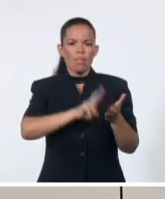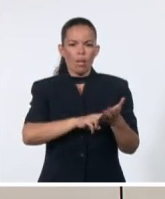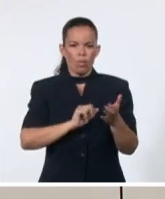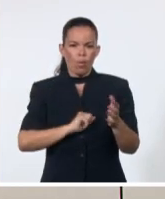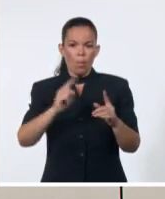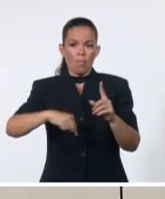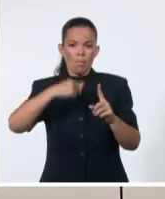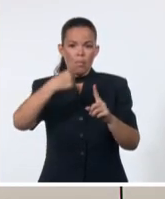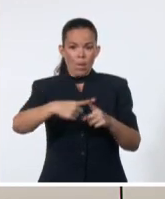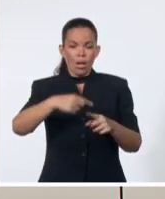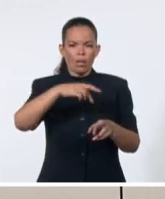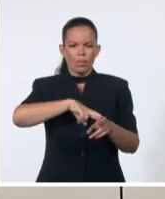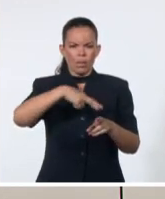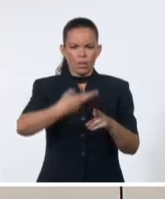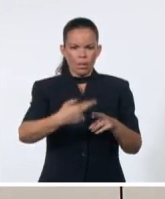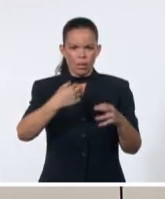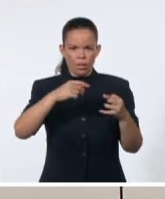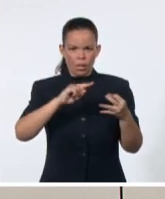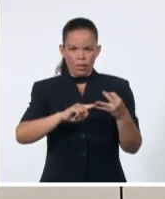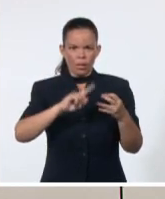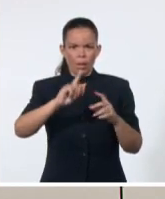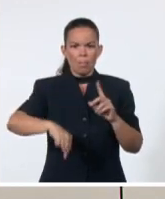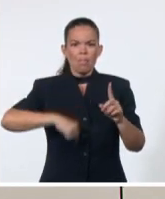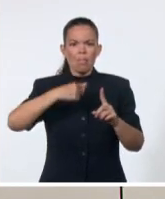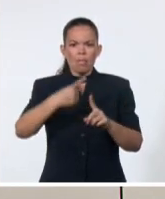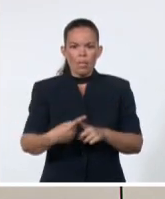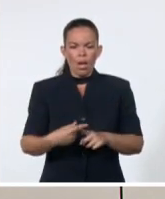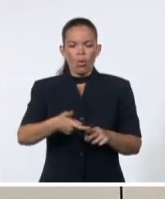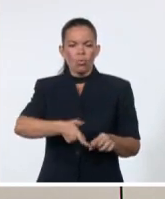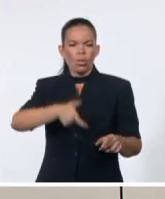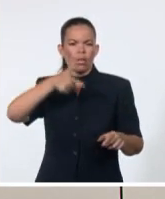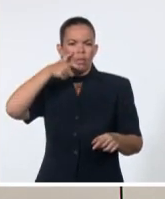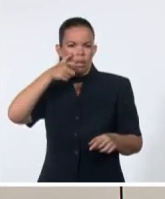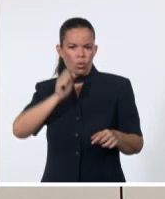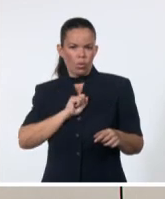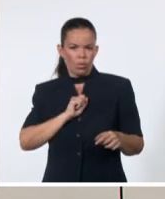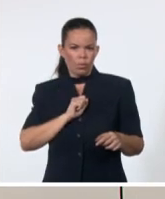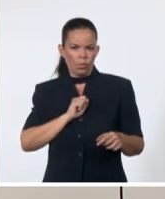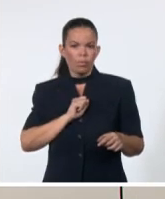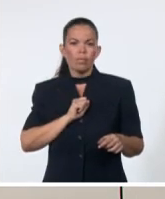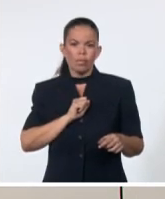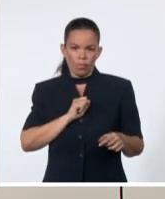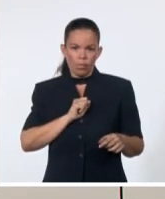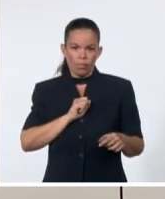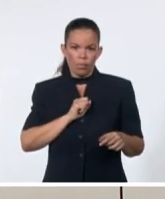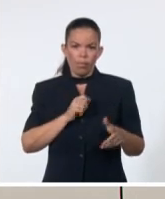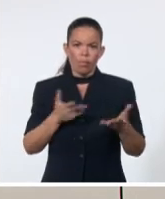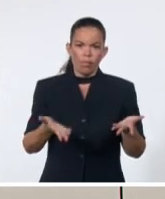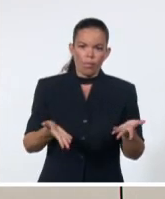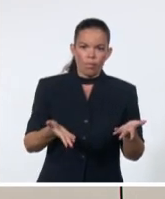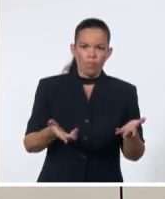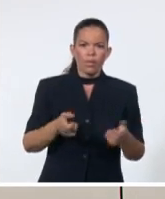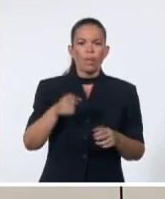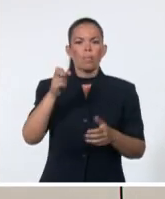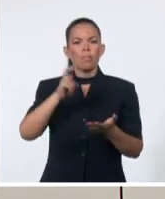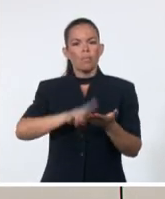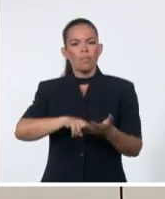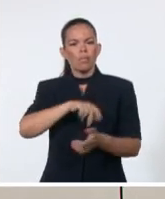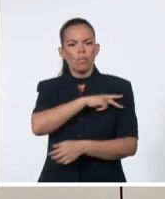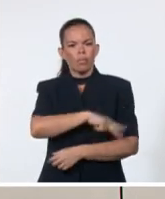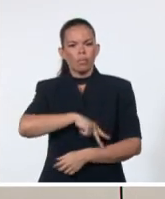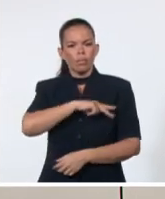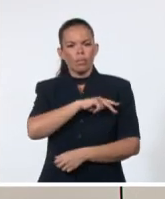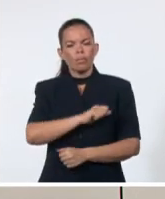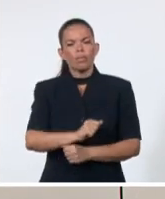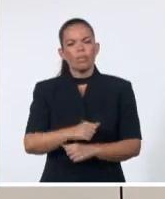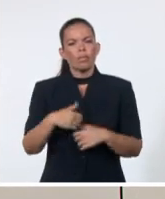del Reino de Noruega. Adicionalmente, las partes convinieron retomar la agenda de 7 puntos aprobada el pasado año,